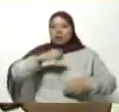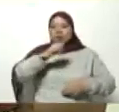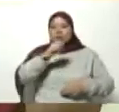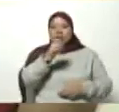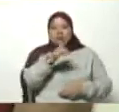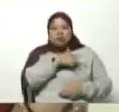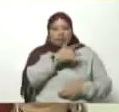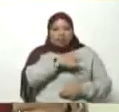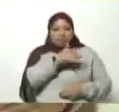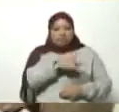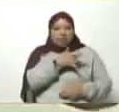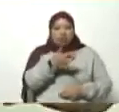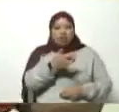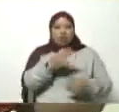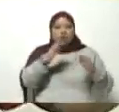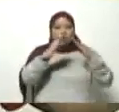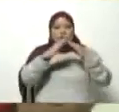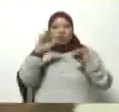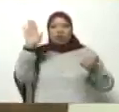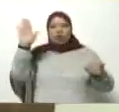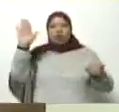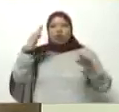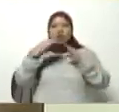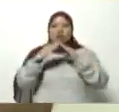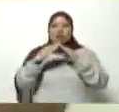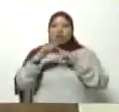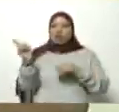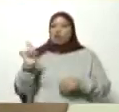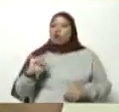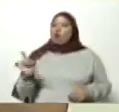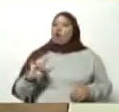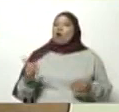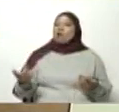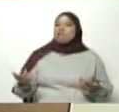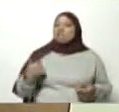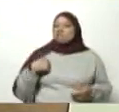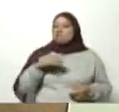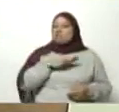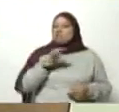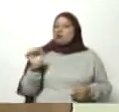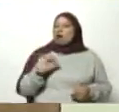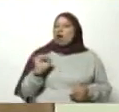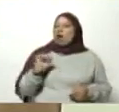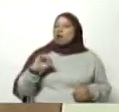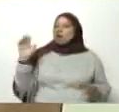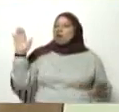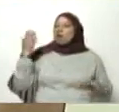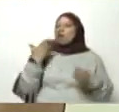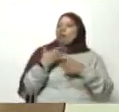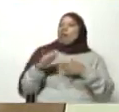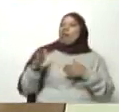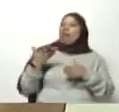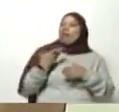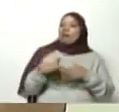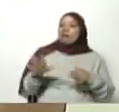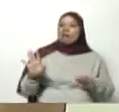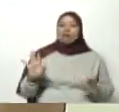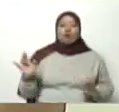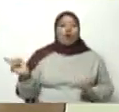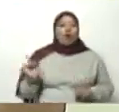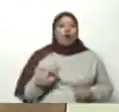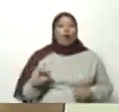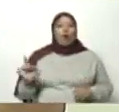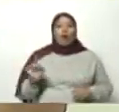casa. No, voy a jurar por un carro que tengo. No, no, no. La gente jura por dos razones fundamentales.